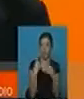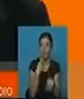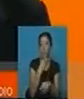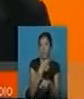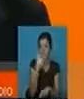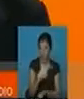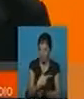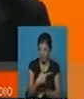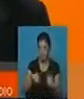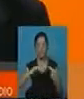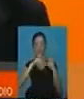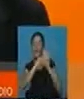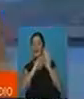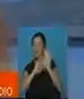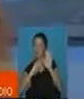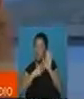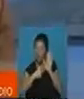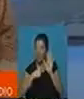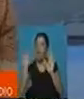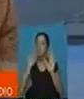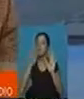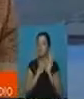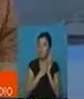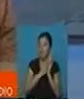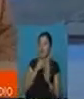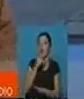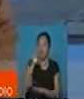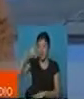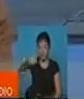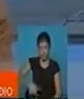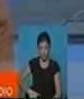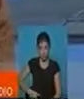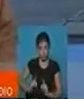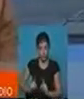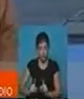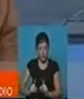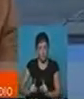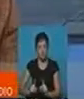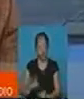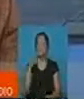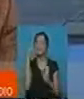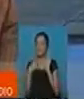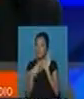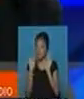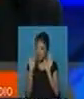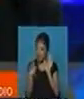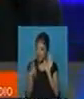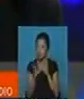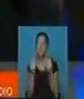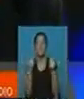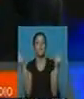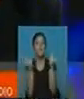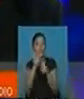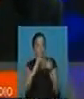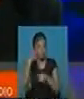posesión y porte, y aquí hay un elemento que ha sido muy complicado, y es que no solamente hay gran tenencia de